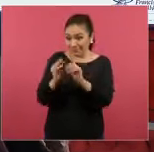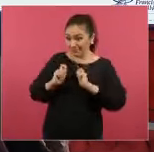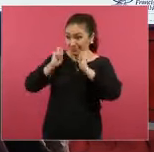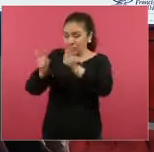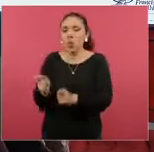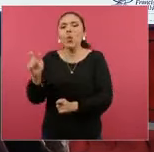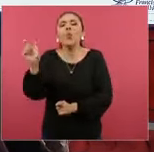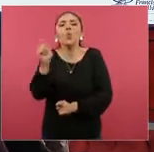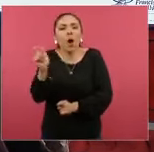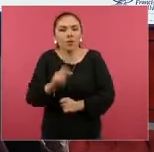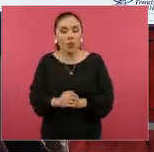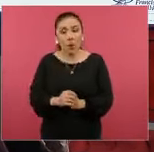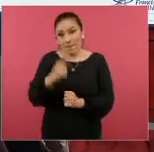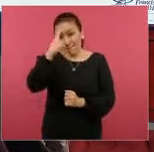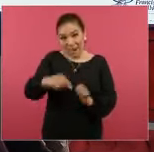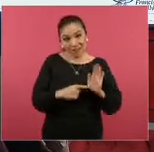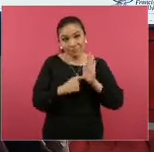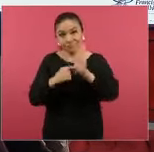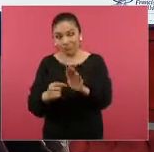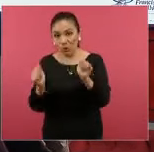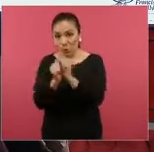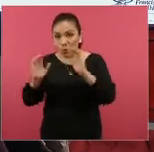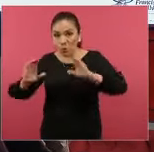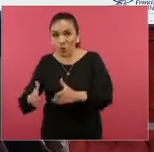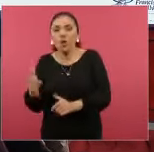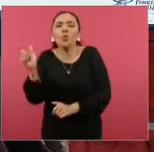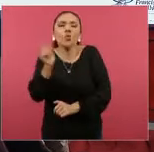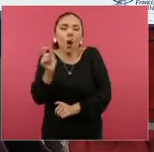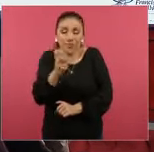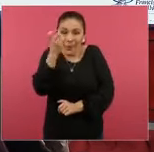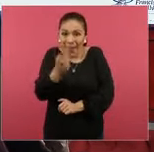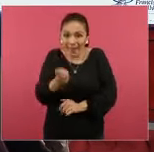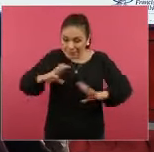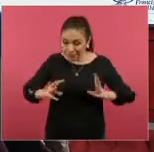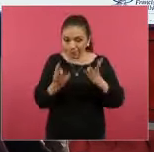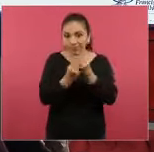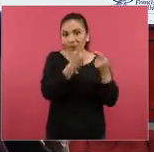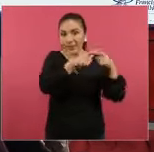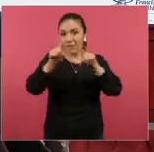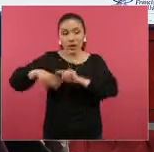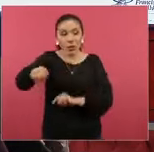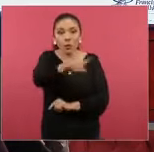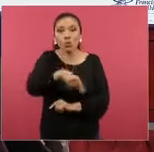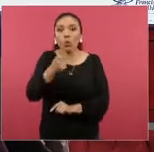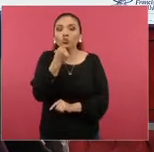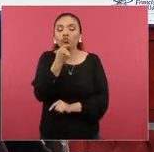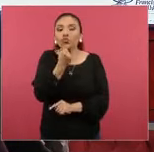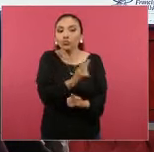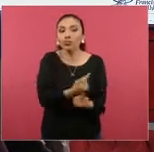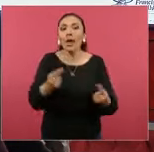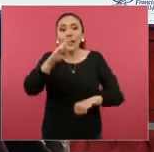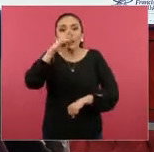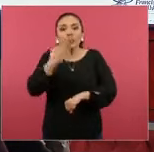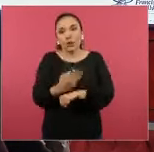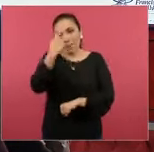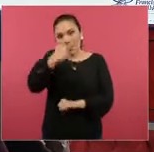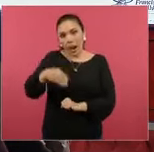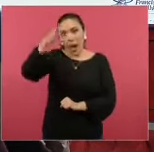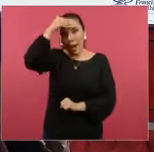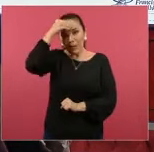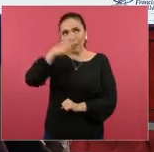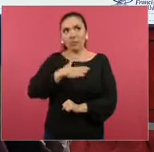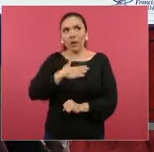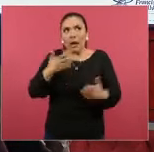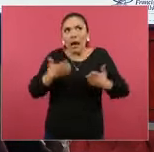a la comunidad? Todo eso es el aprender a aprender. Los niños y las niñas son responsables de su aprendizaje. Ellos mismos dicen la guía,